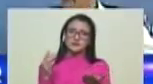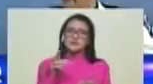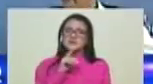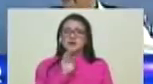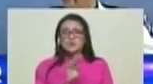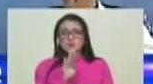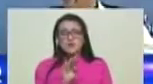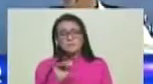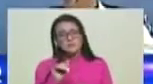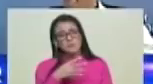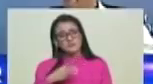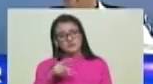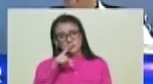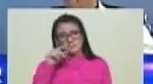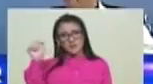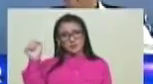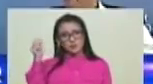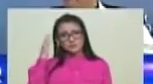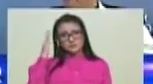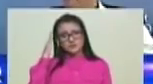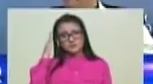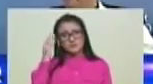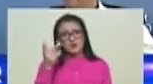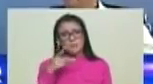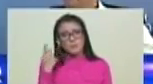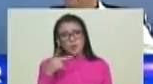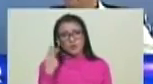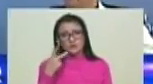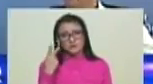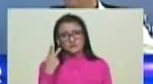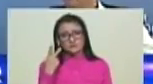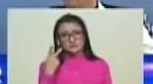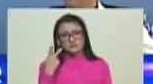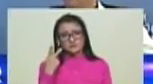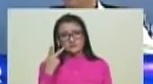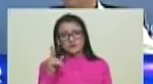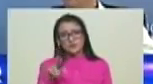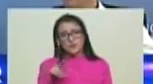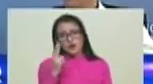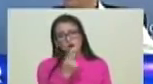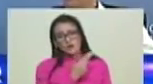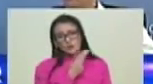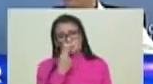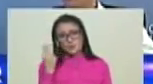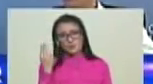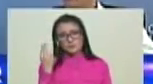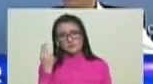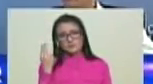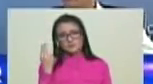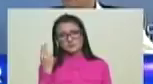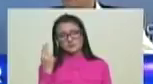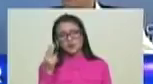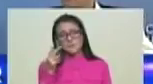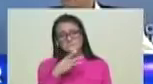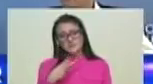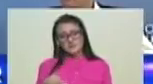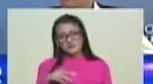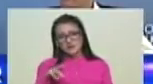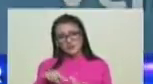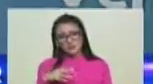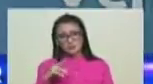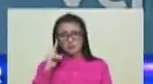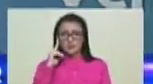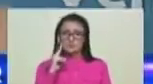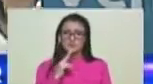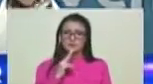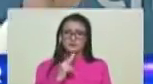presidente Nicolás Maduro, sabe que la soberanía política jamás se va a comprometer en manos de un presidente de la Revolución